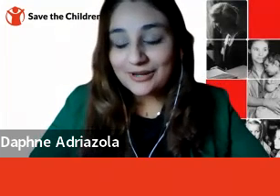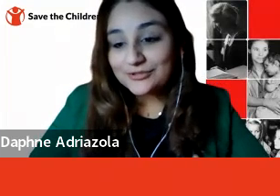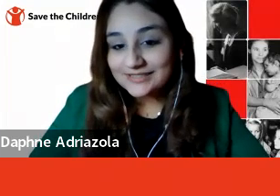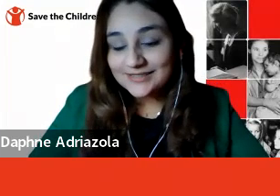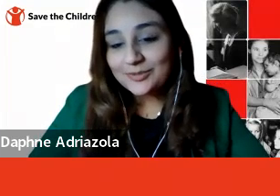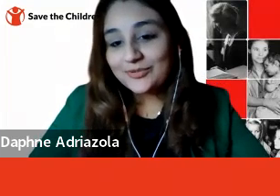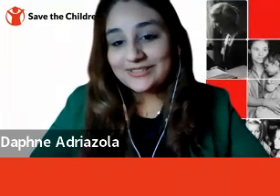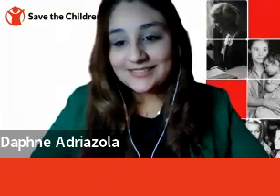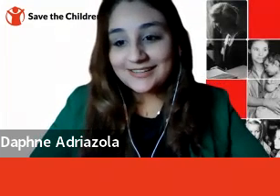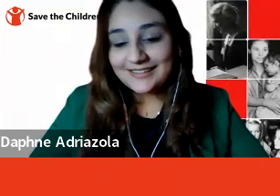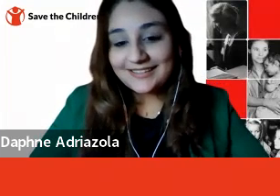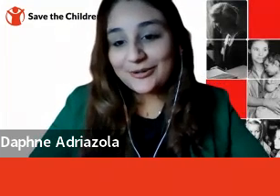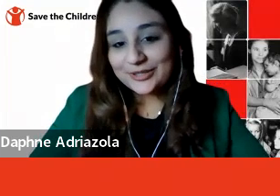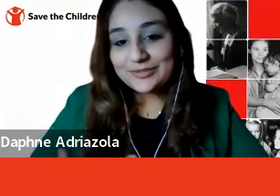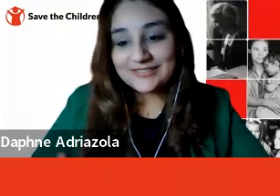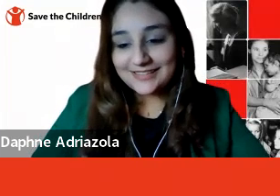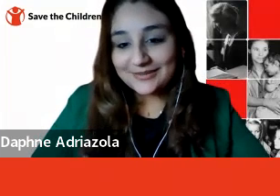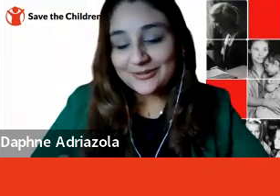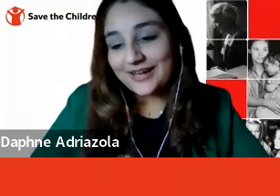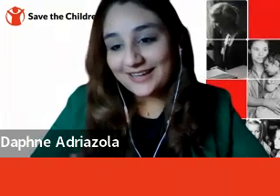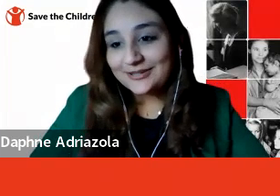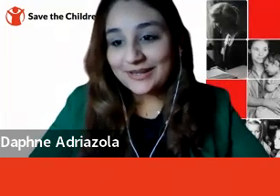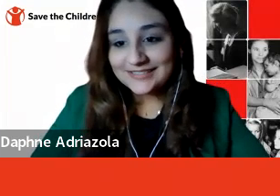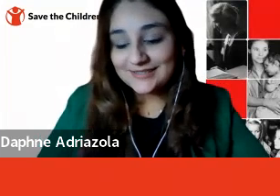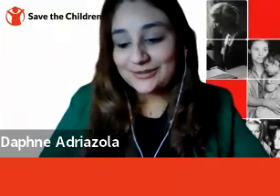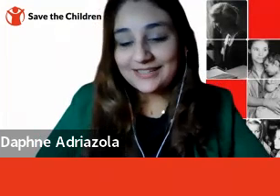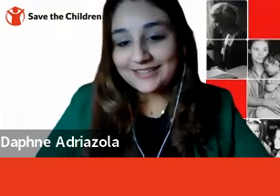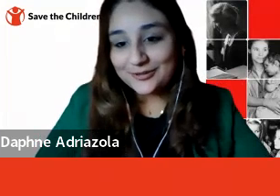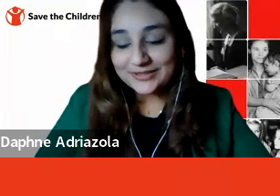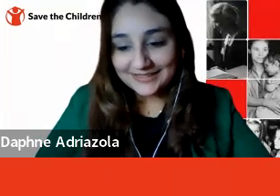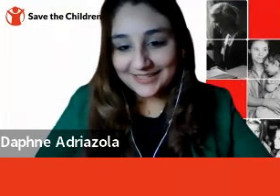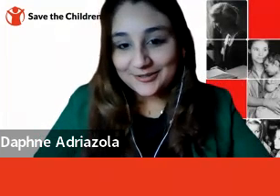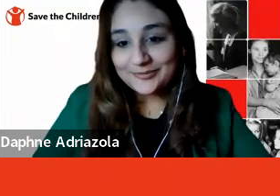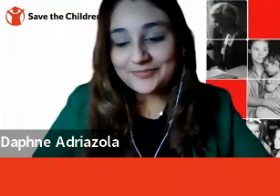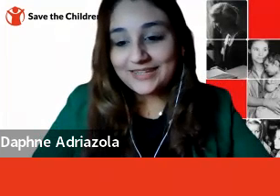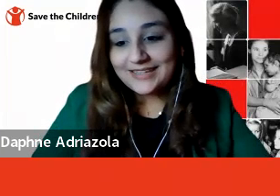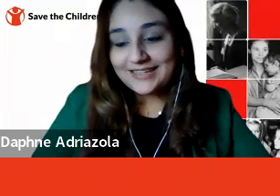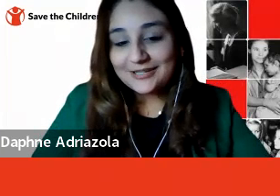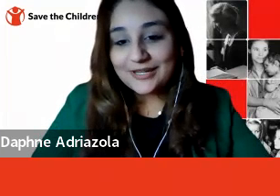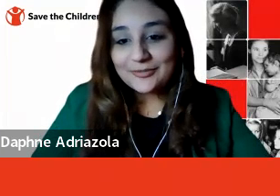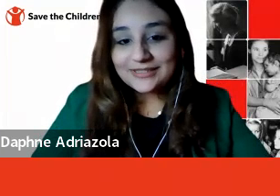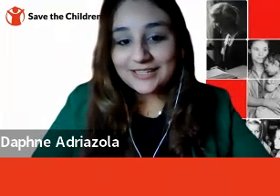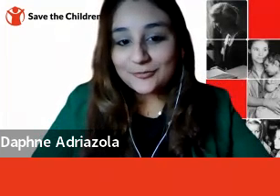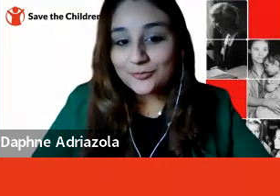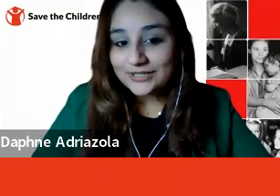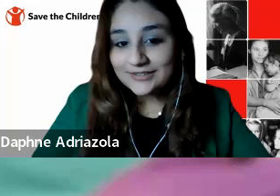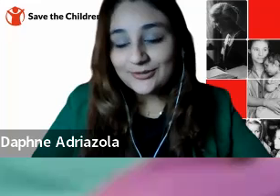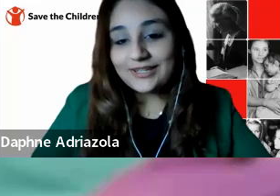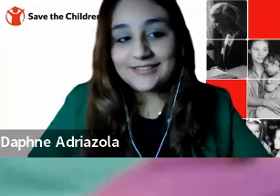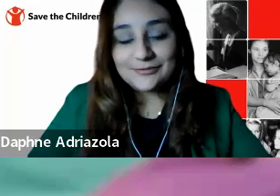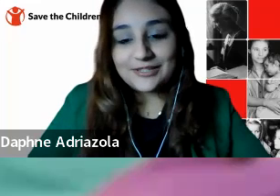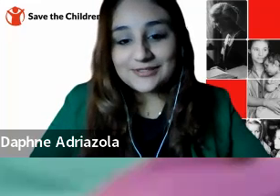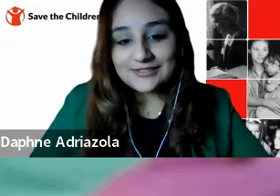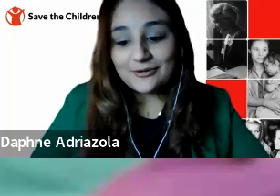me emociona muchísimo poder estar aquí hoy representando a la organización a la que hoy pertenezco. Les voy a comentar un